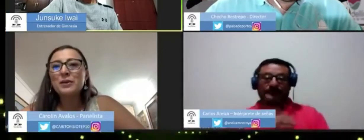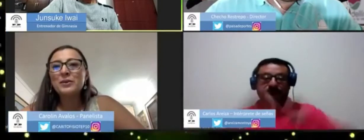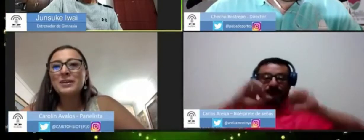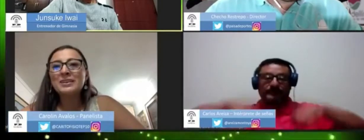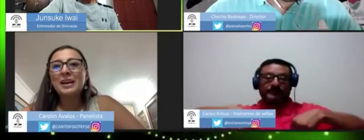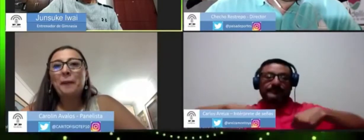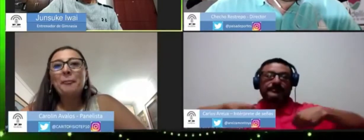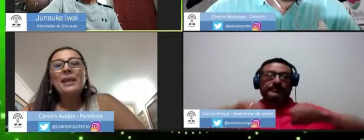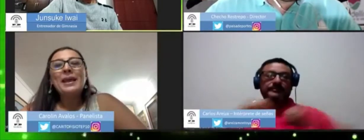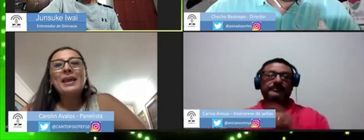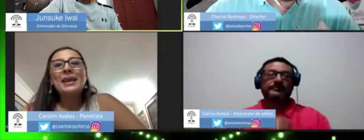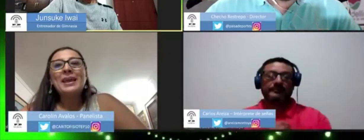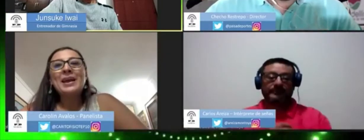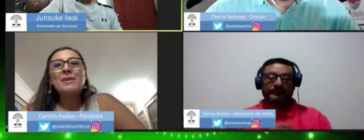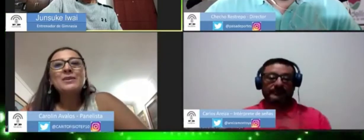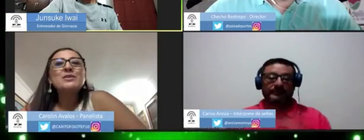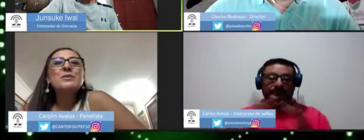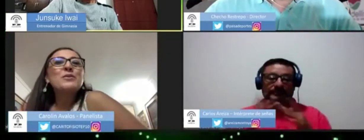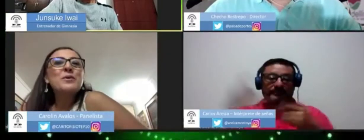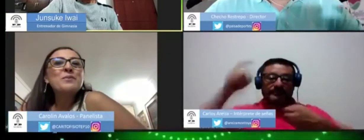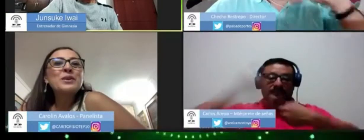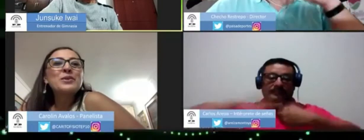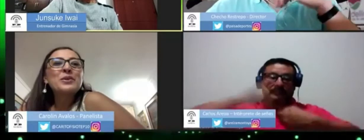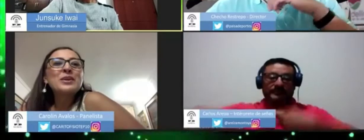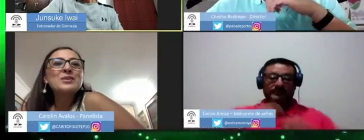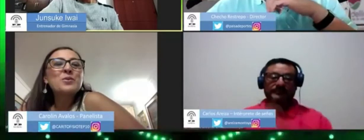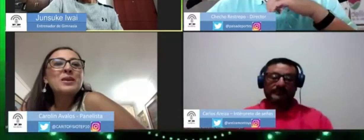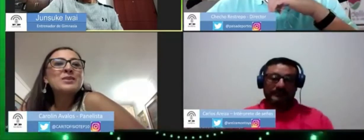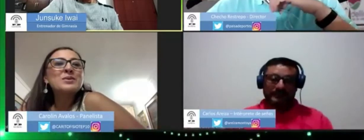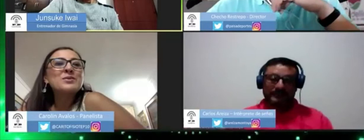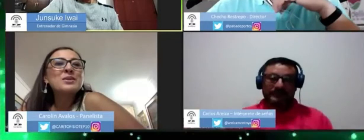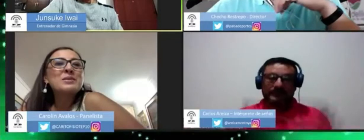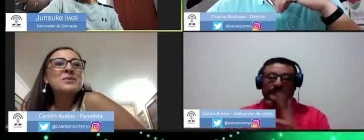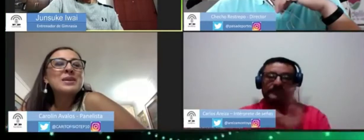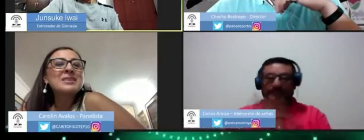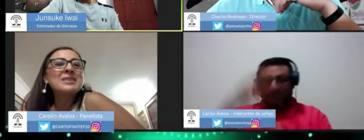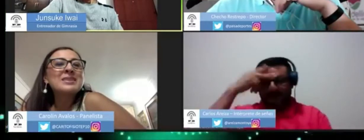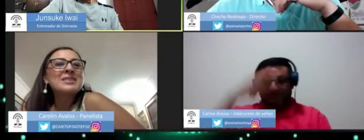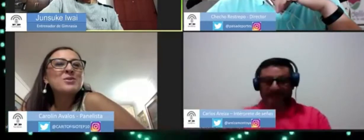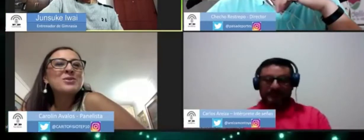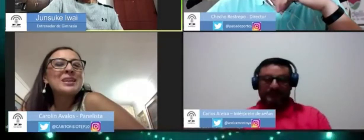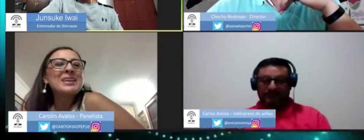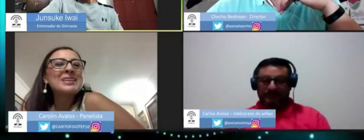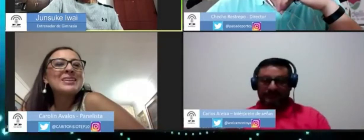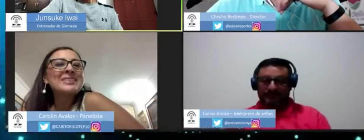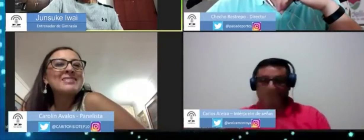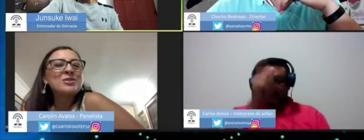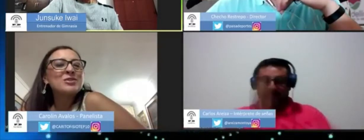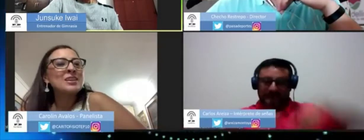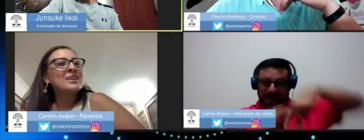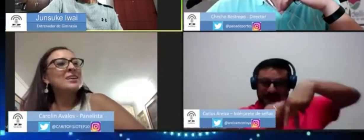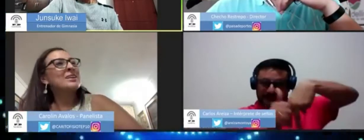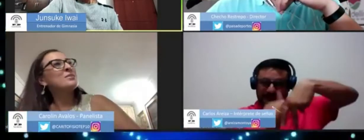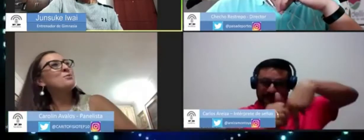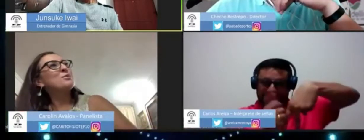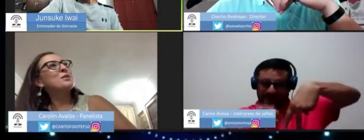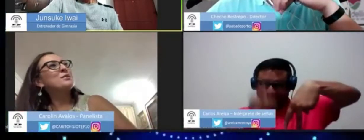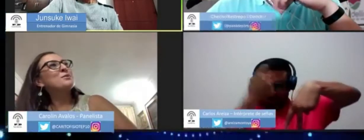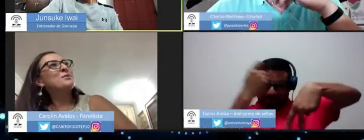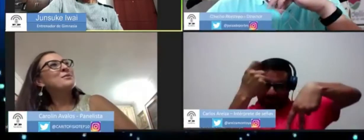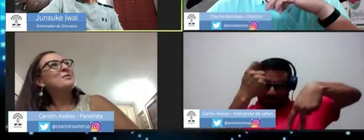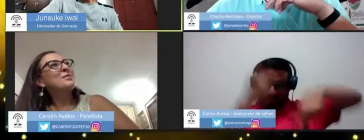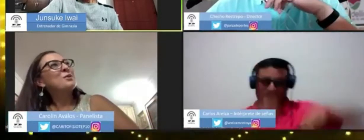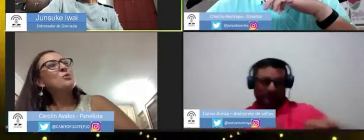puede conectar. Háblenos, profe, un poquito de eso. ¿Cuáles son esos gimnastas que usted los tiene acá en su